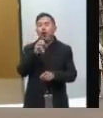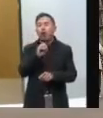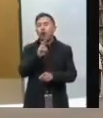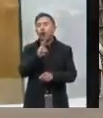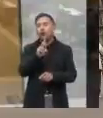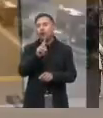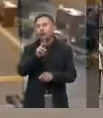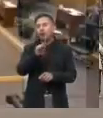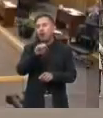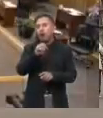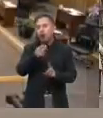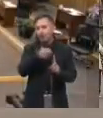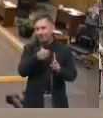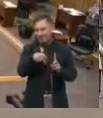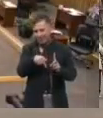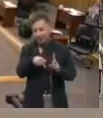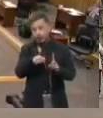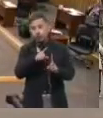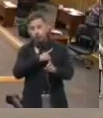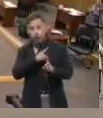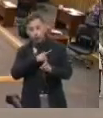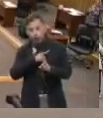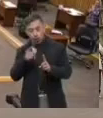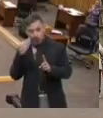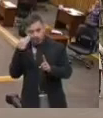electoral. Gracias, consejero Faz.